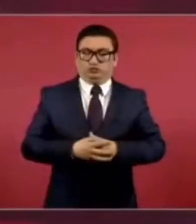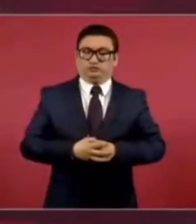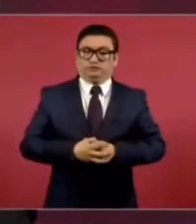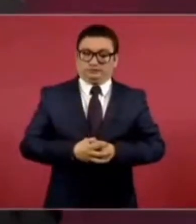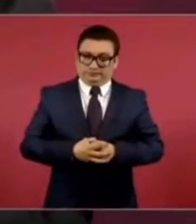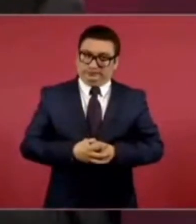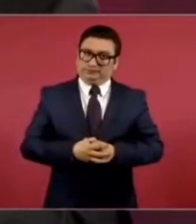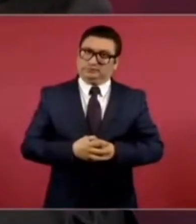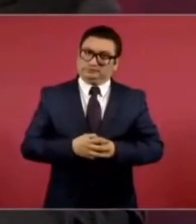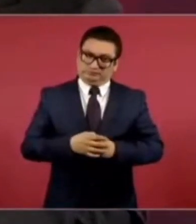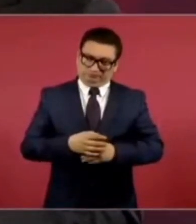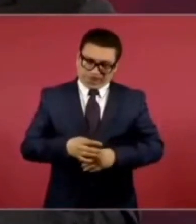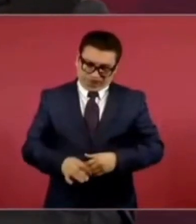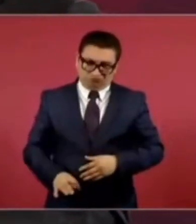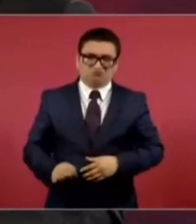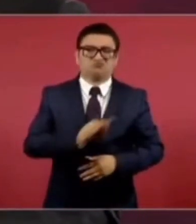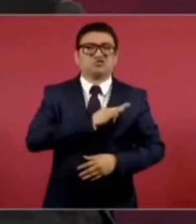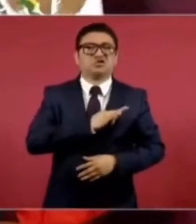arrojo,